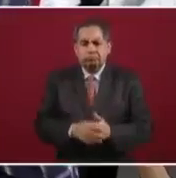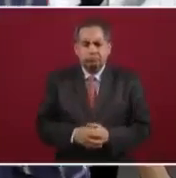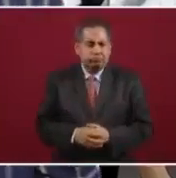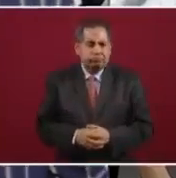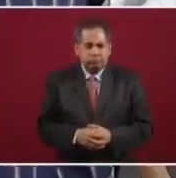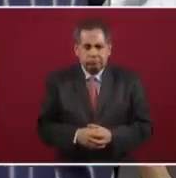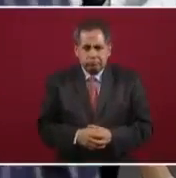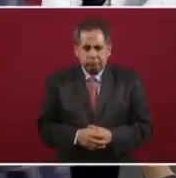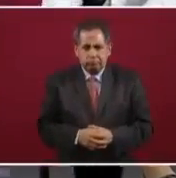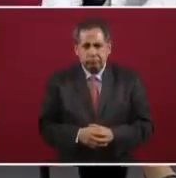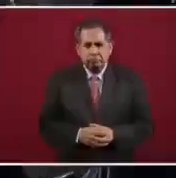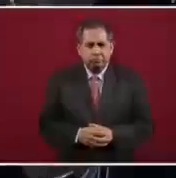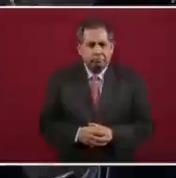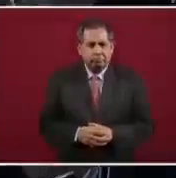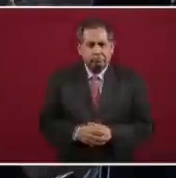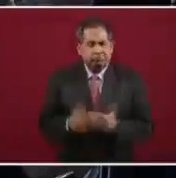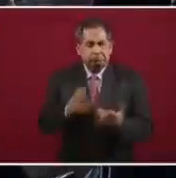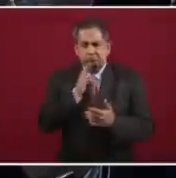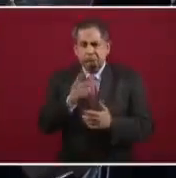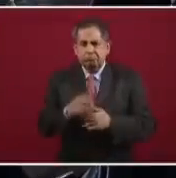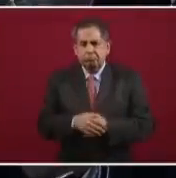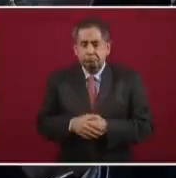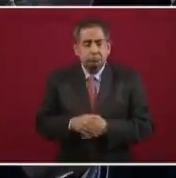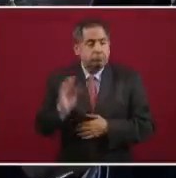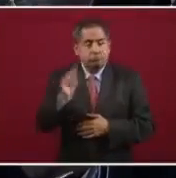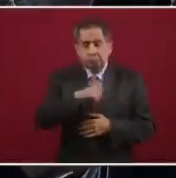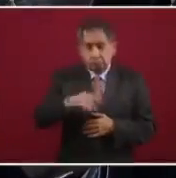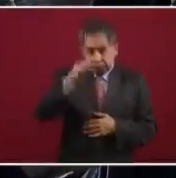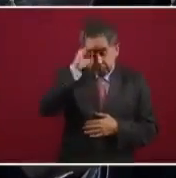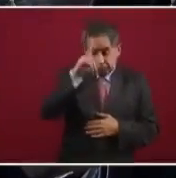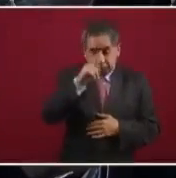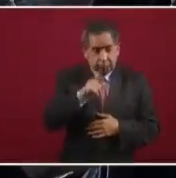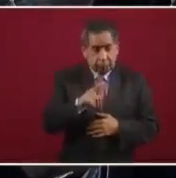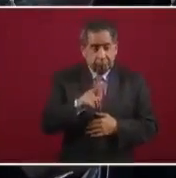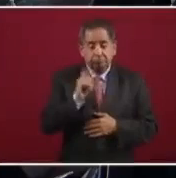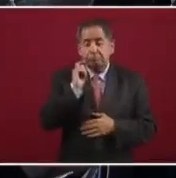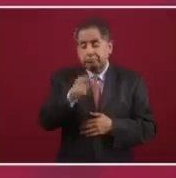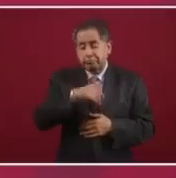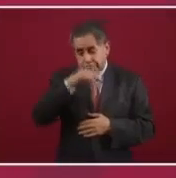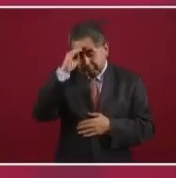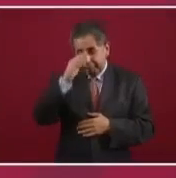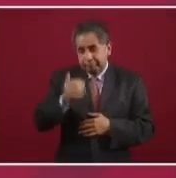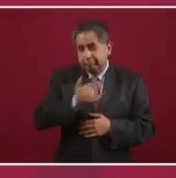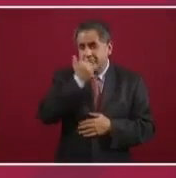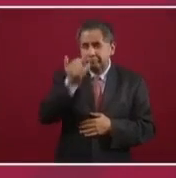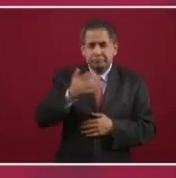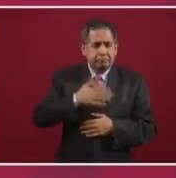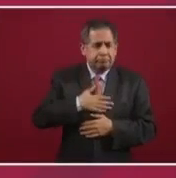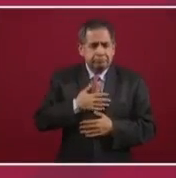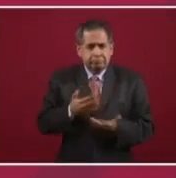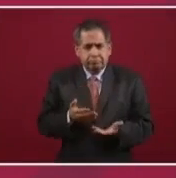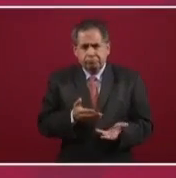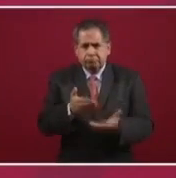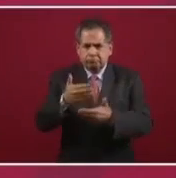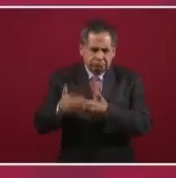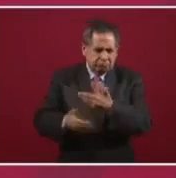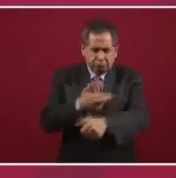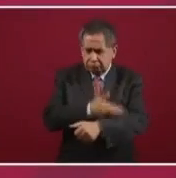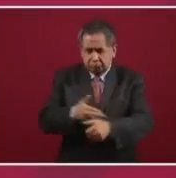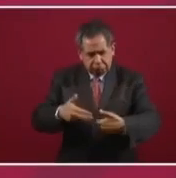sentido? Gracias. Se considera que se cometió un ilícito de mi parte, que se